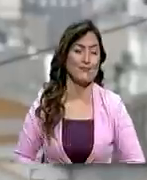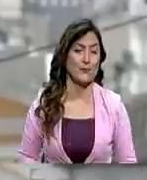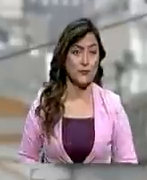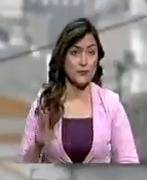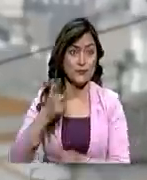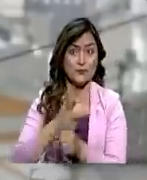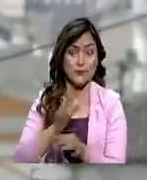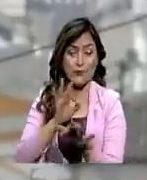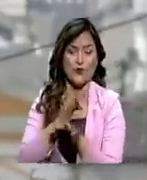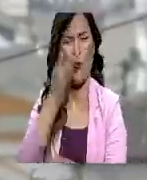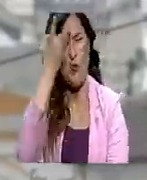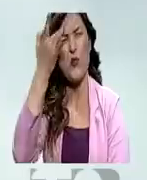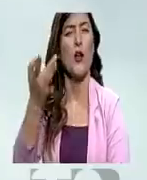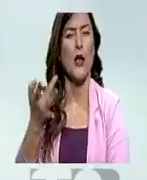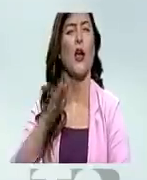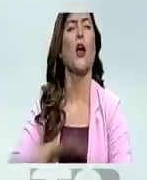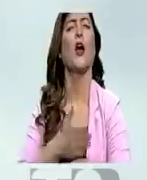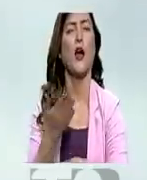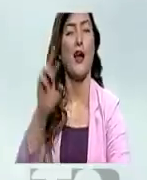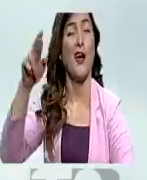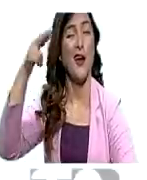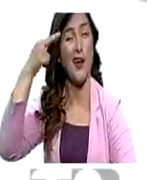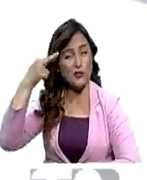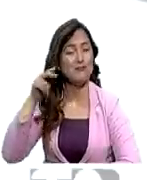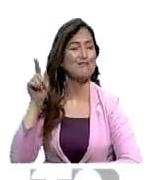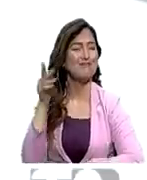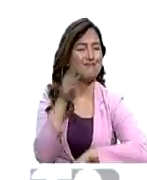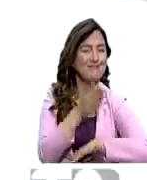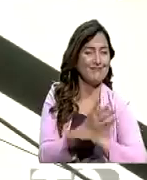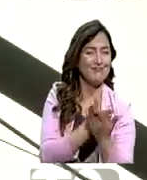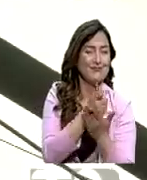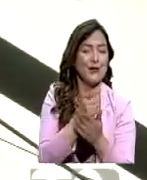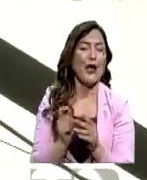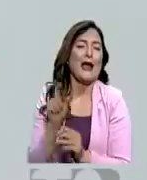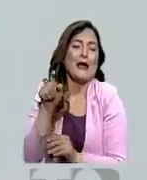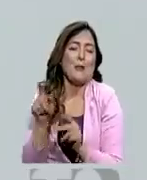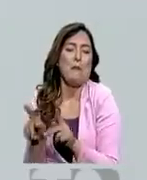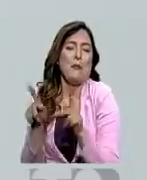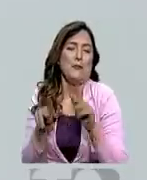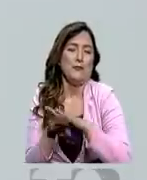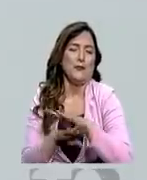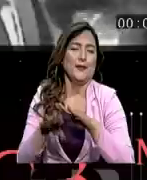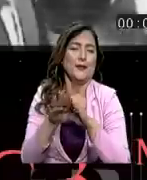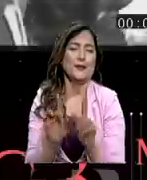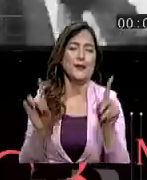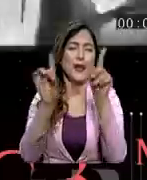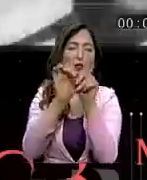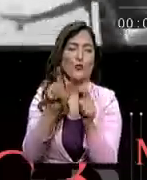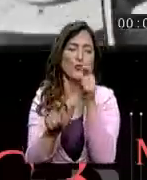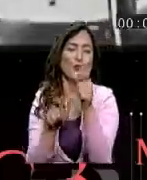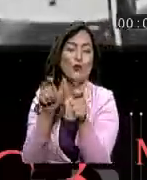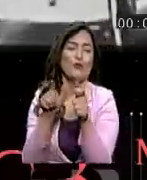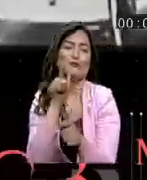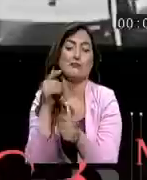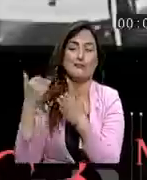cámaras no funcionen hasta el momento es que al adquirirlas no se contó con un plan, ya que se necesita una base de datos de la ciudadanía y esta